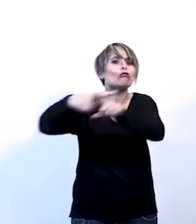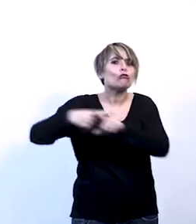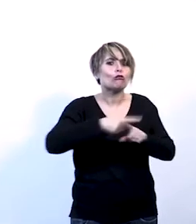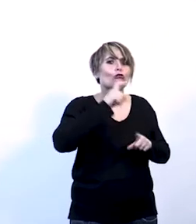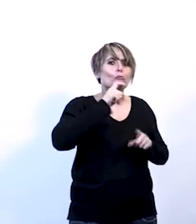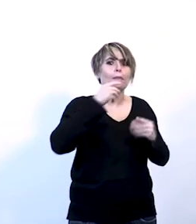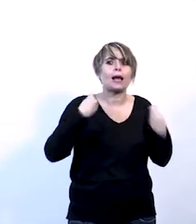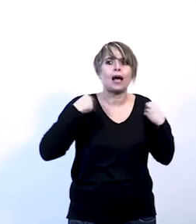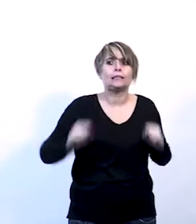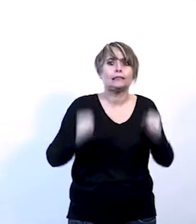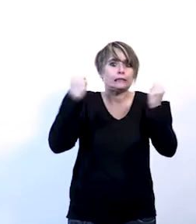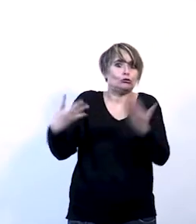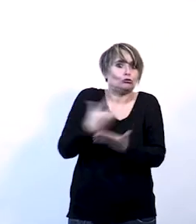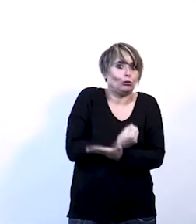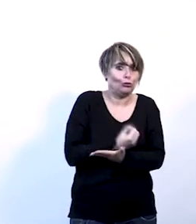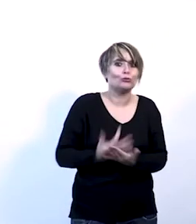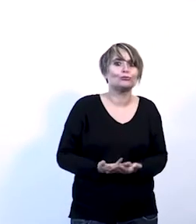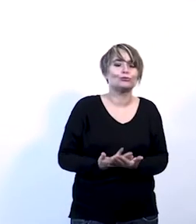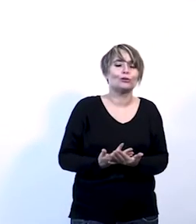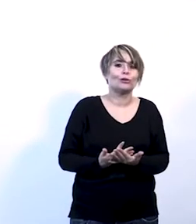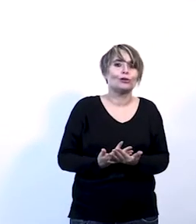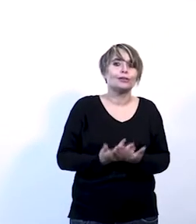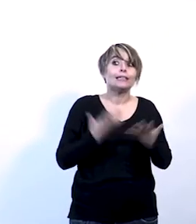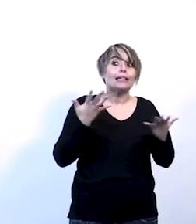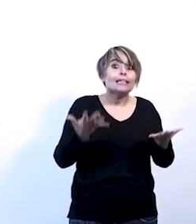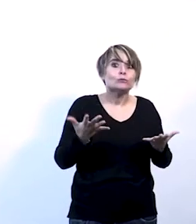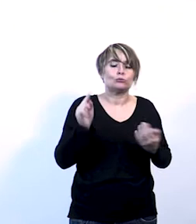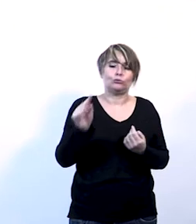todos sobrevivan, ¿no? Y eso, por supuesto,